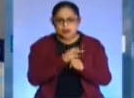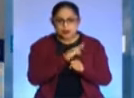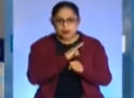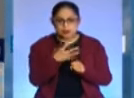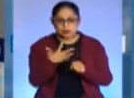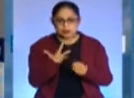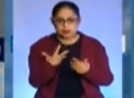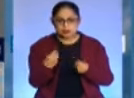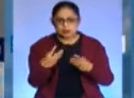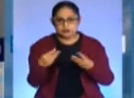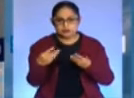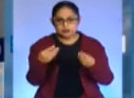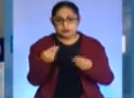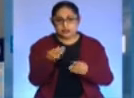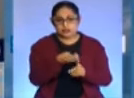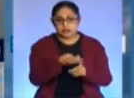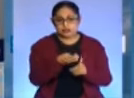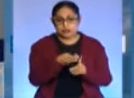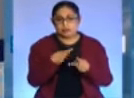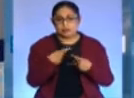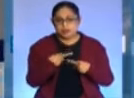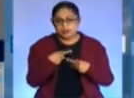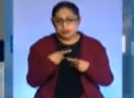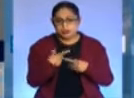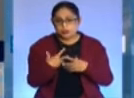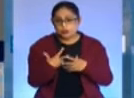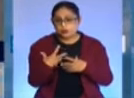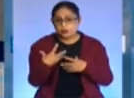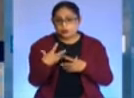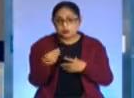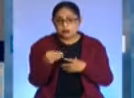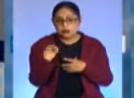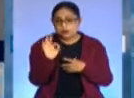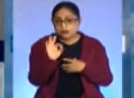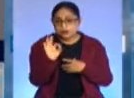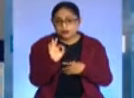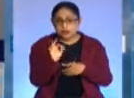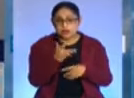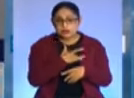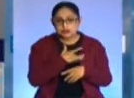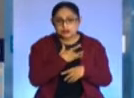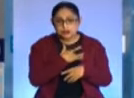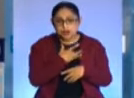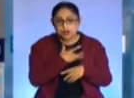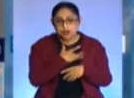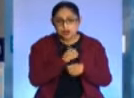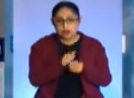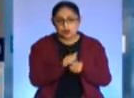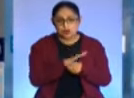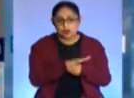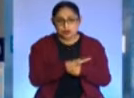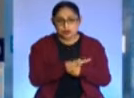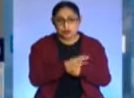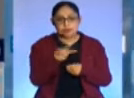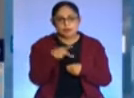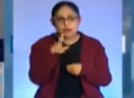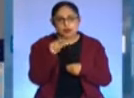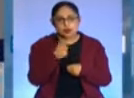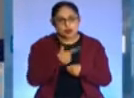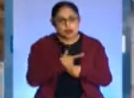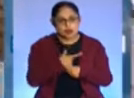lo que se esperaría es que estas personas sí se contagien, sí presenten síntomas, sí presenten la COVID, pero no se